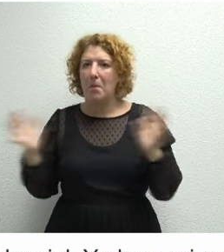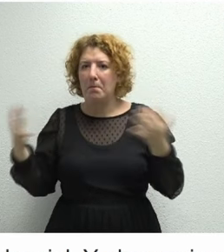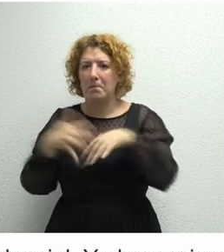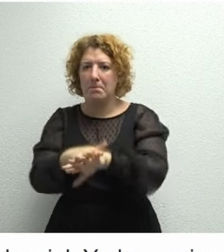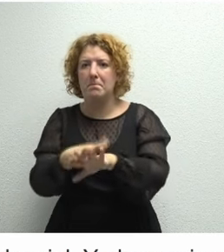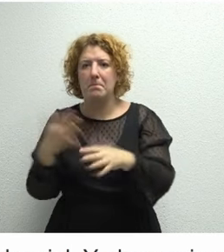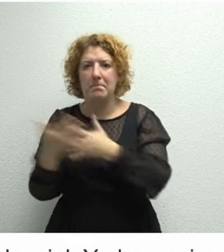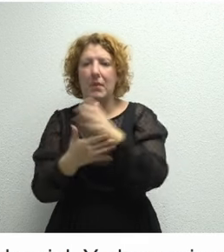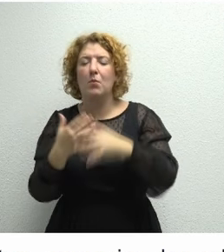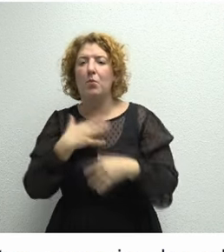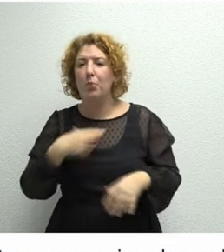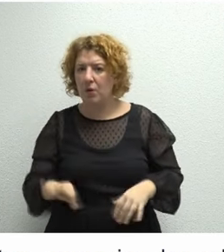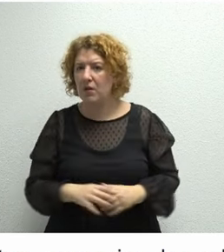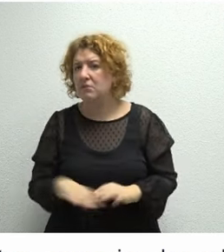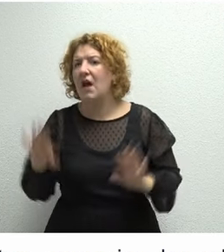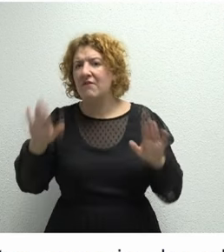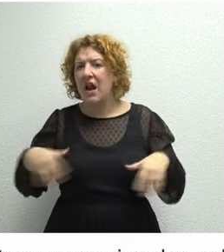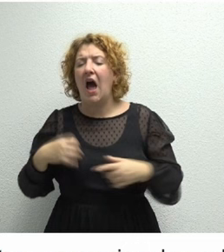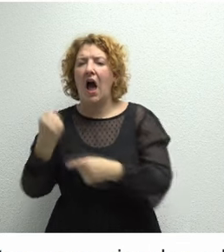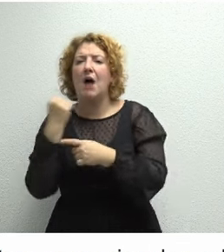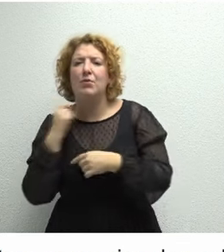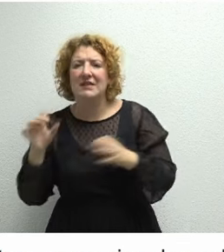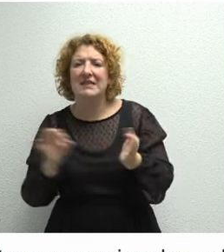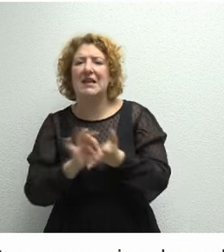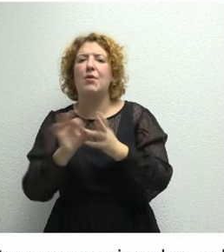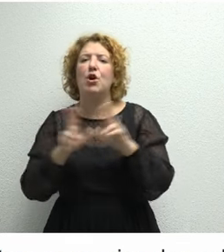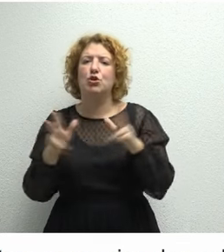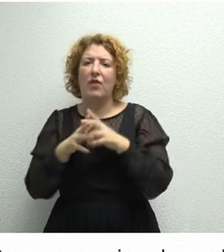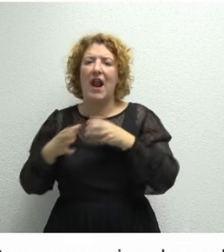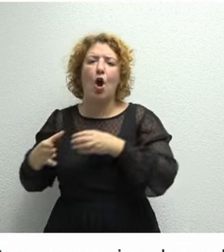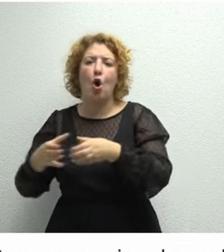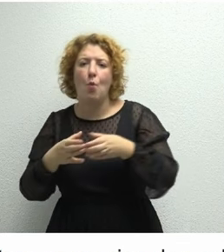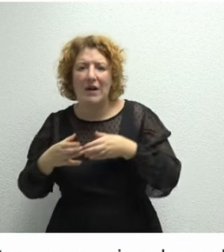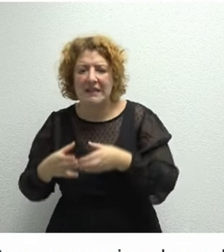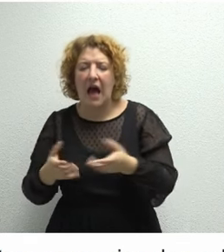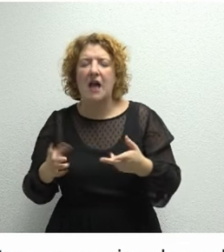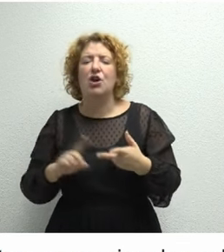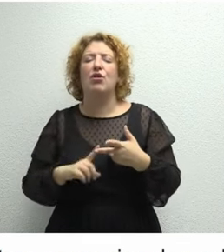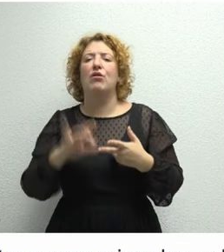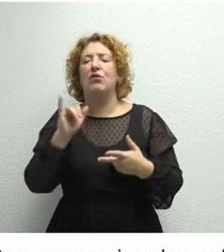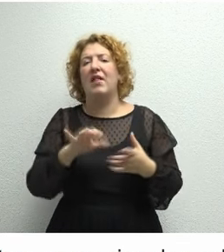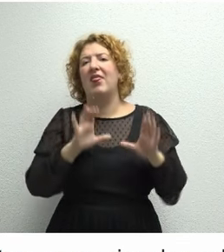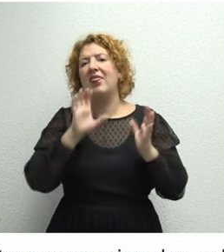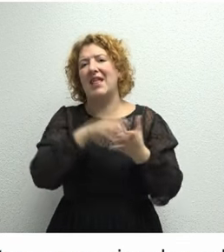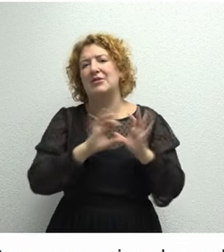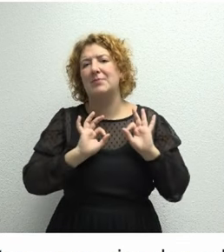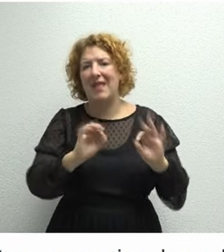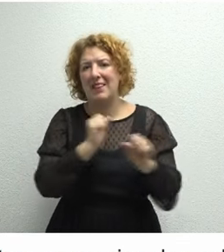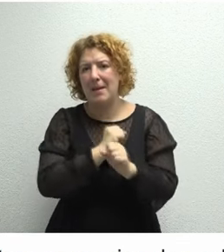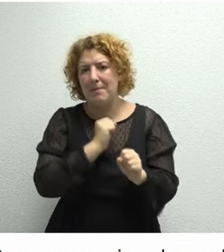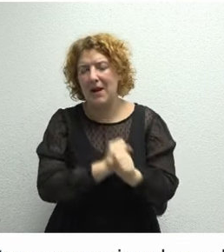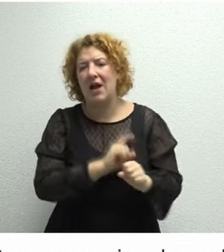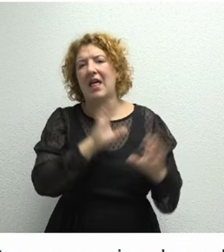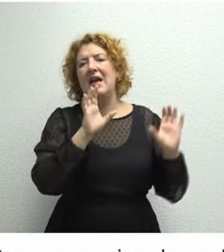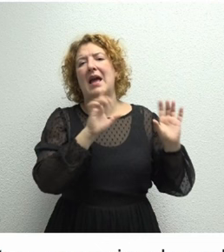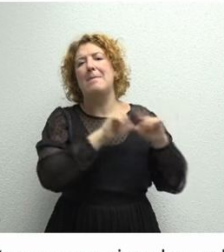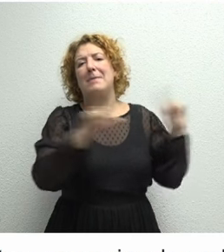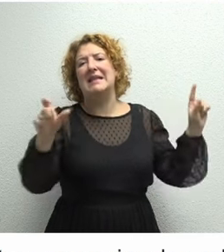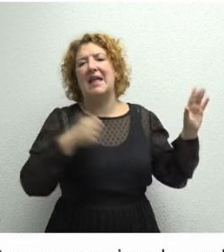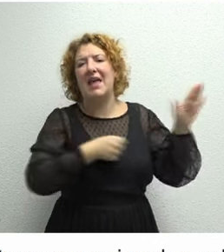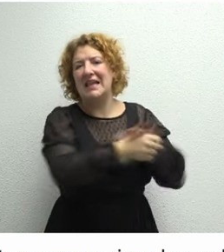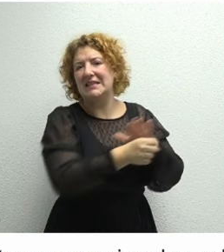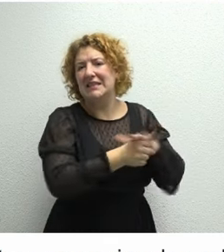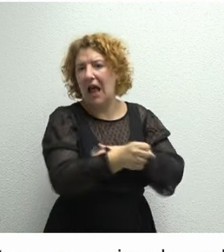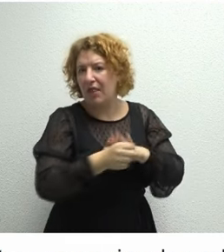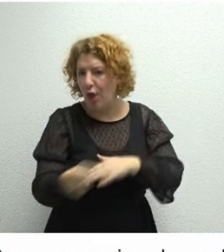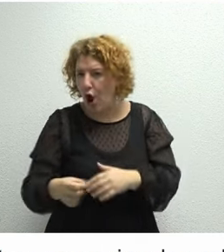y bueno decirles que al final hay más apoyos no están los servicios sociales comunitarios de base tenemos centros especiales de empleo tenemos una empresa de inserción Pues todo un